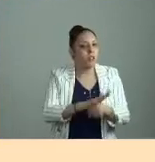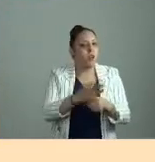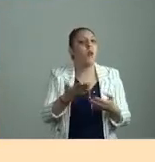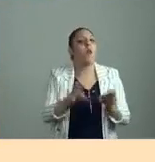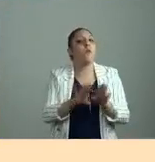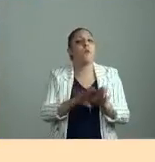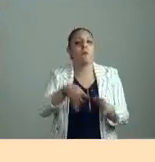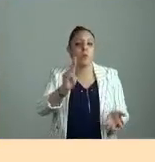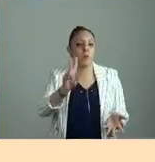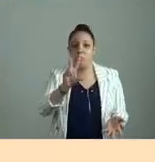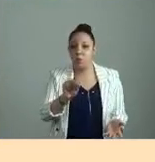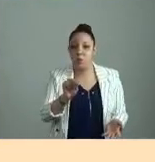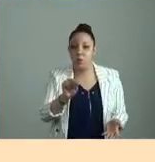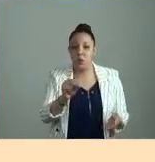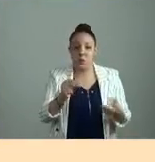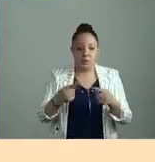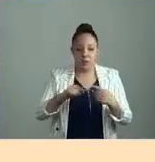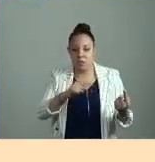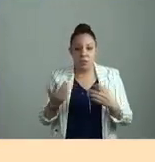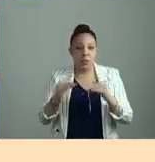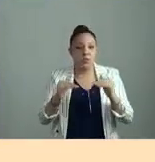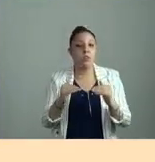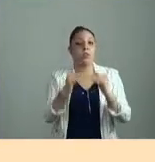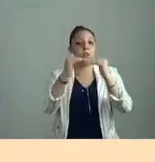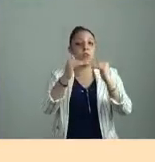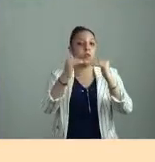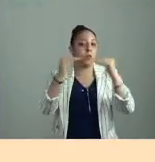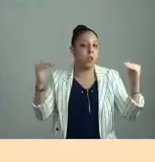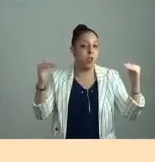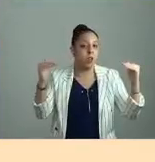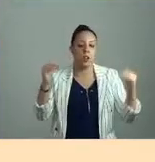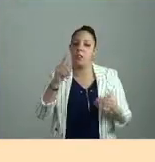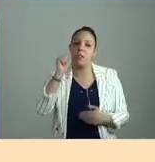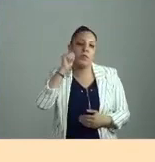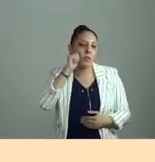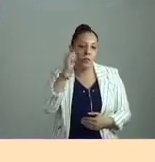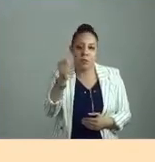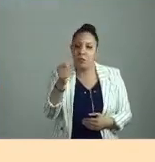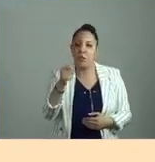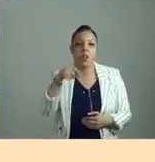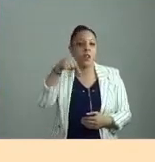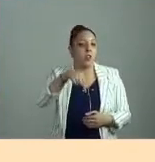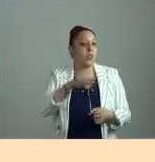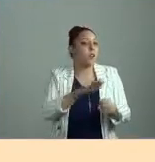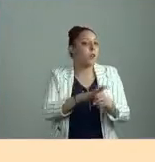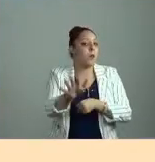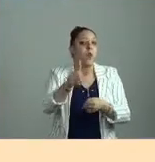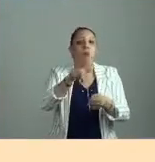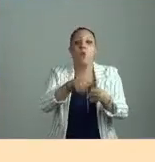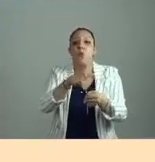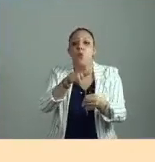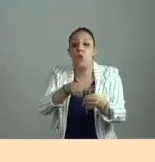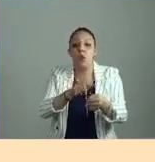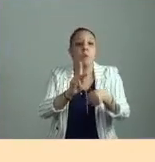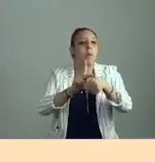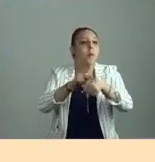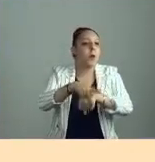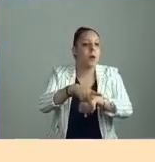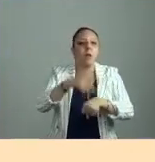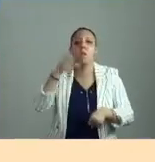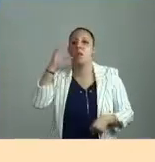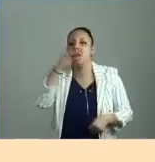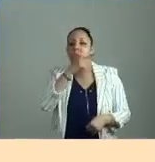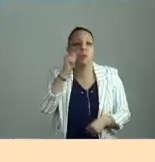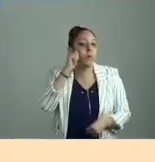trabajadores negro de color no el proceso de la colonización todo esto no hay más